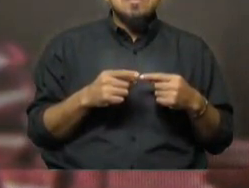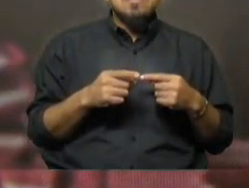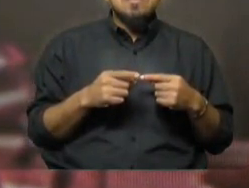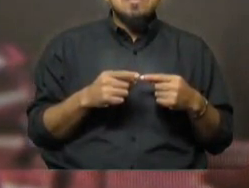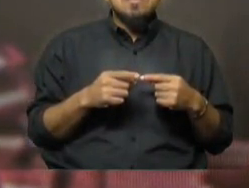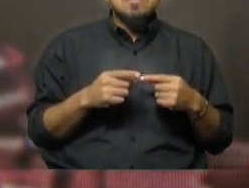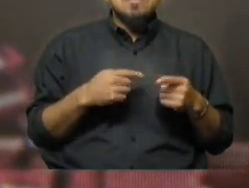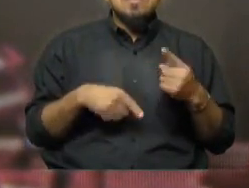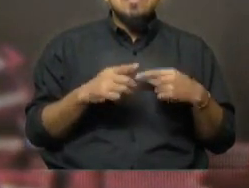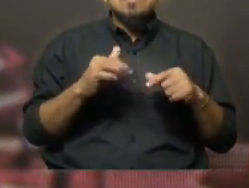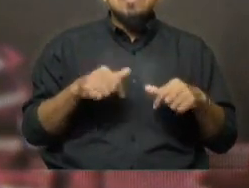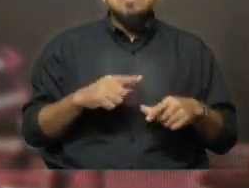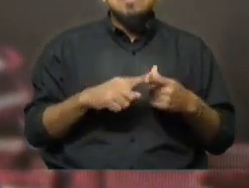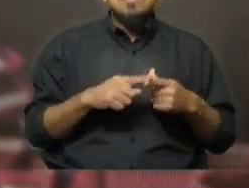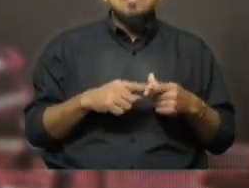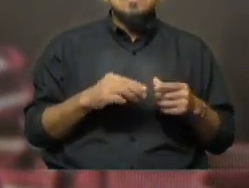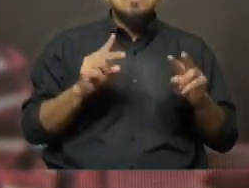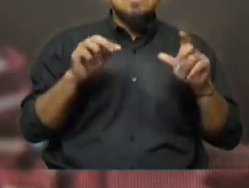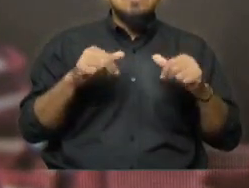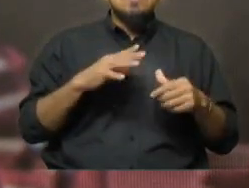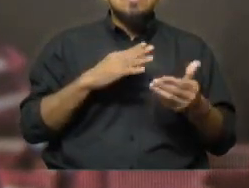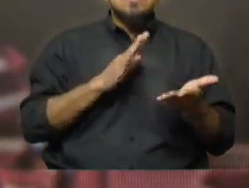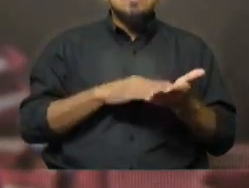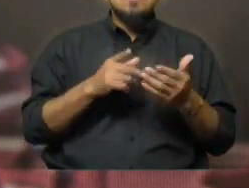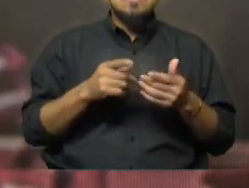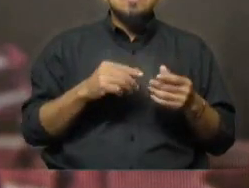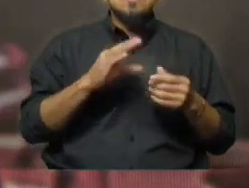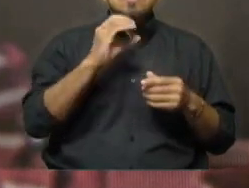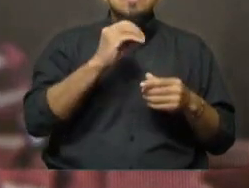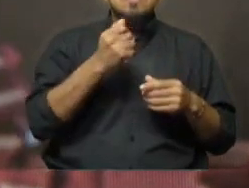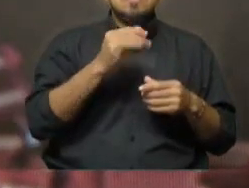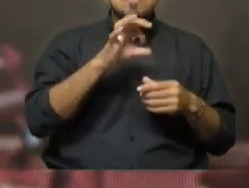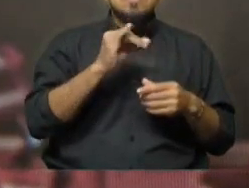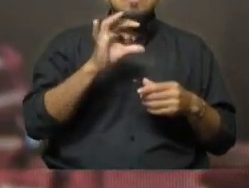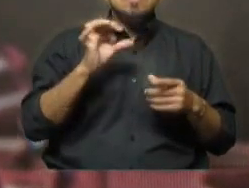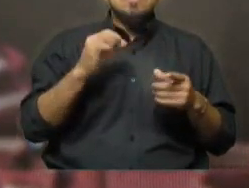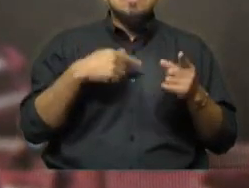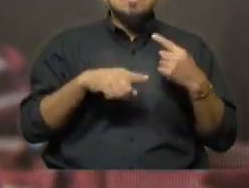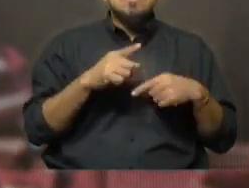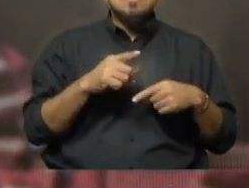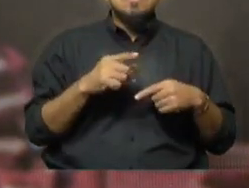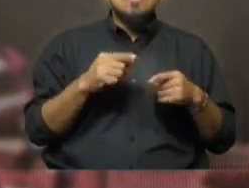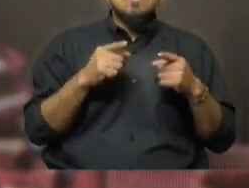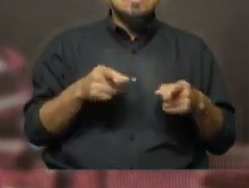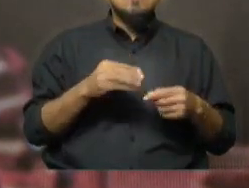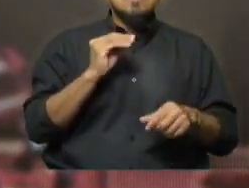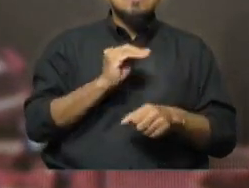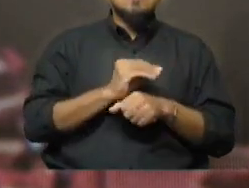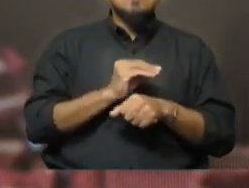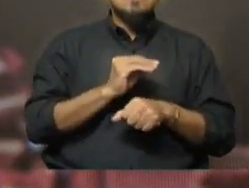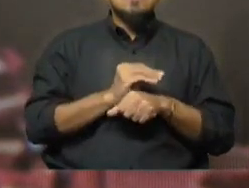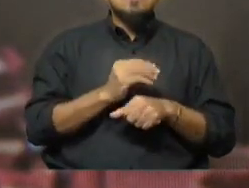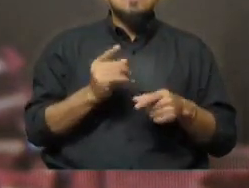mujeres y disidencias, sí, por este tema que vos decís, bueno, hay ciertos oasis para empezar a mostrar, pero eso también va culturizando a la gente,